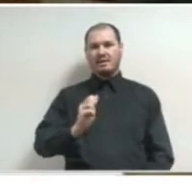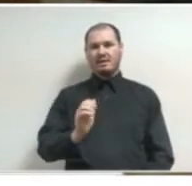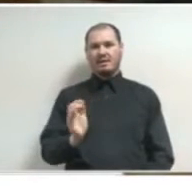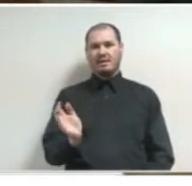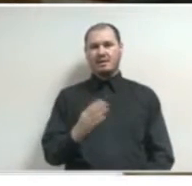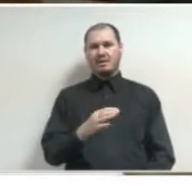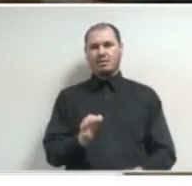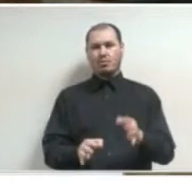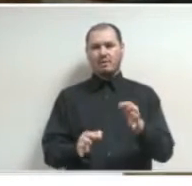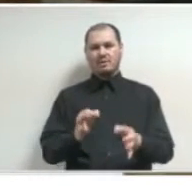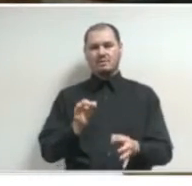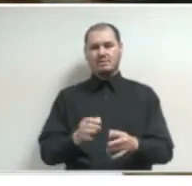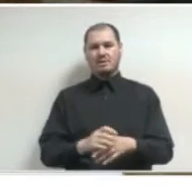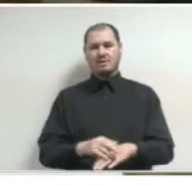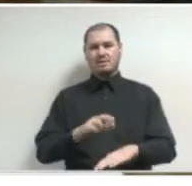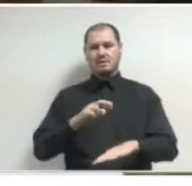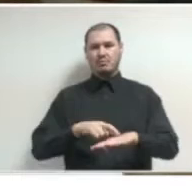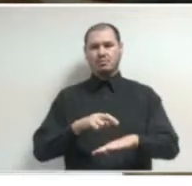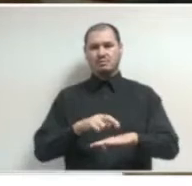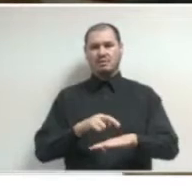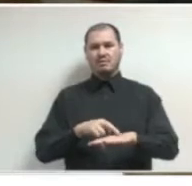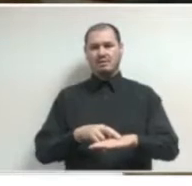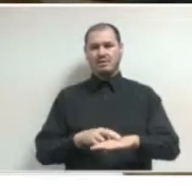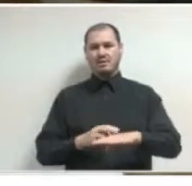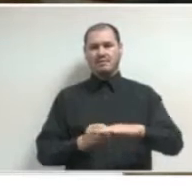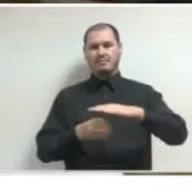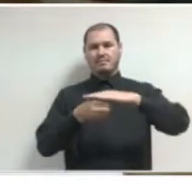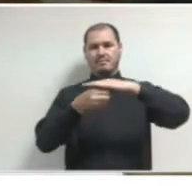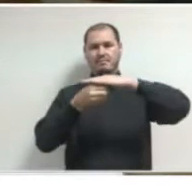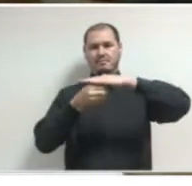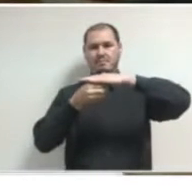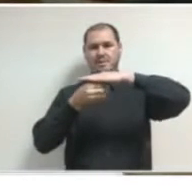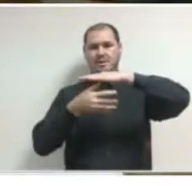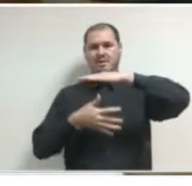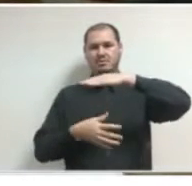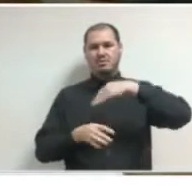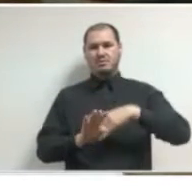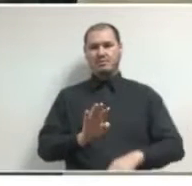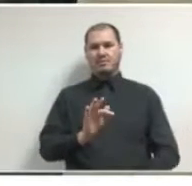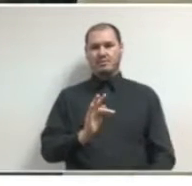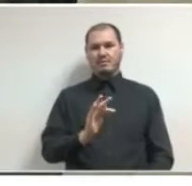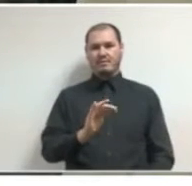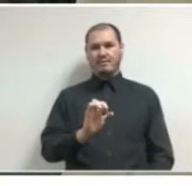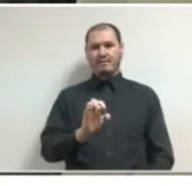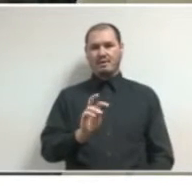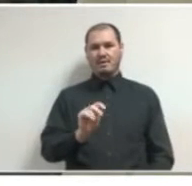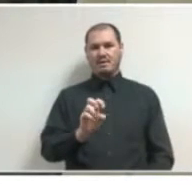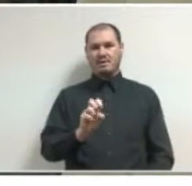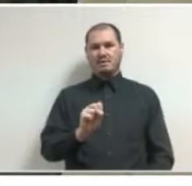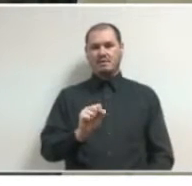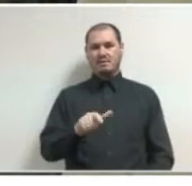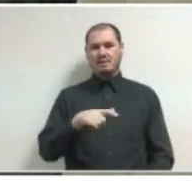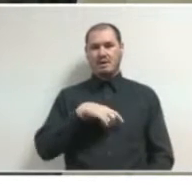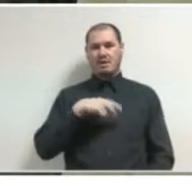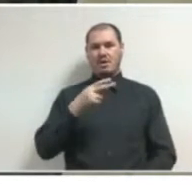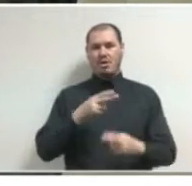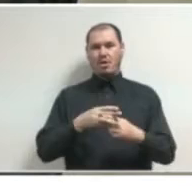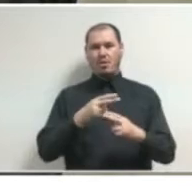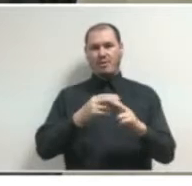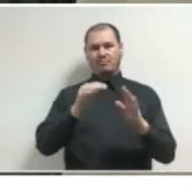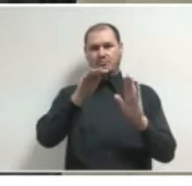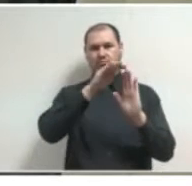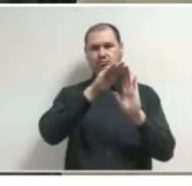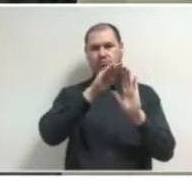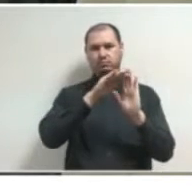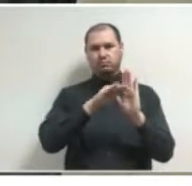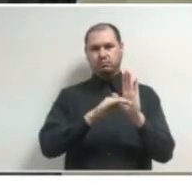ministro responsable, profesor doctor Antonio Fretes, de Omoneí, Curipe Baja. O Guaruña debe antes que